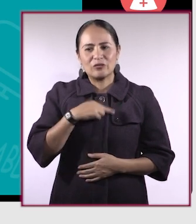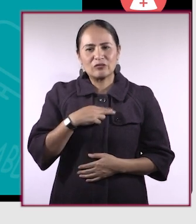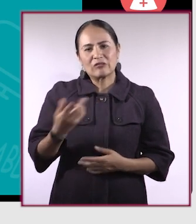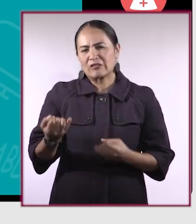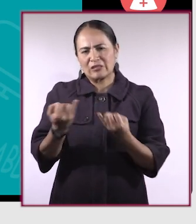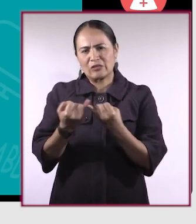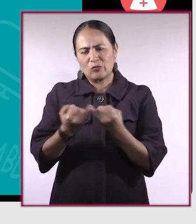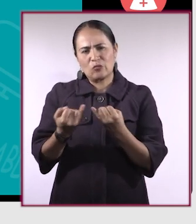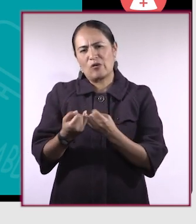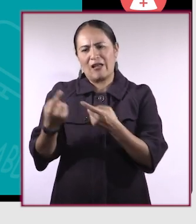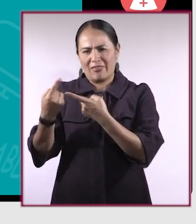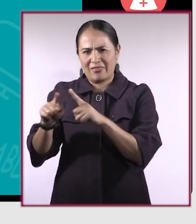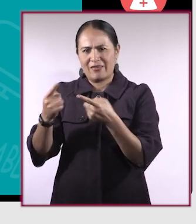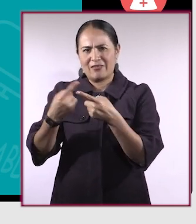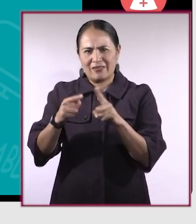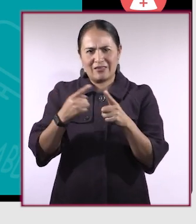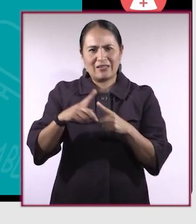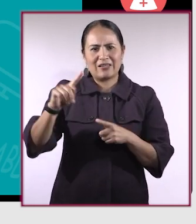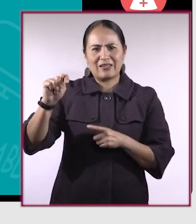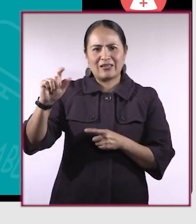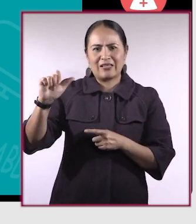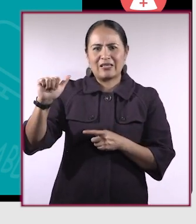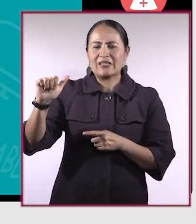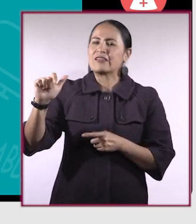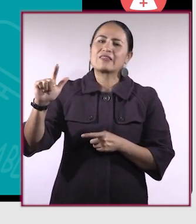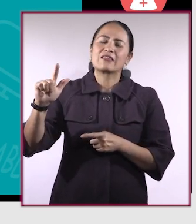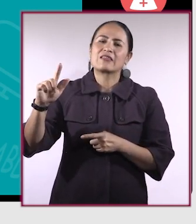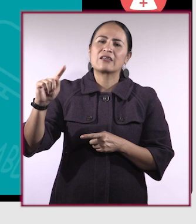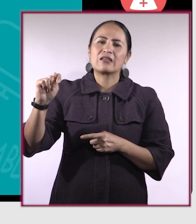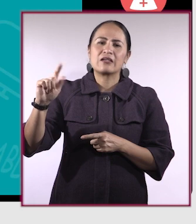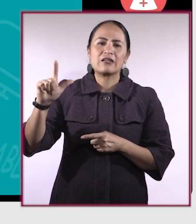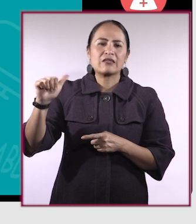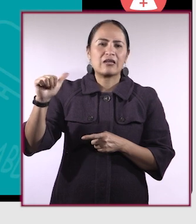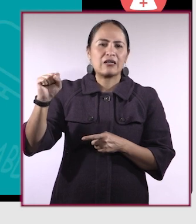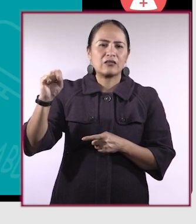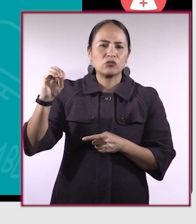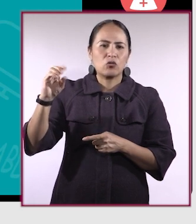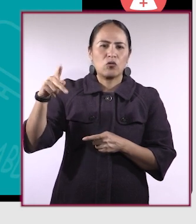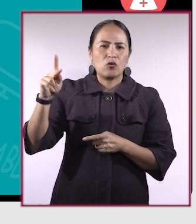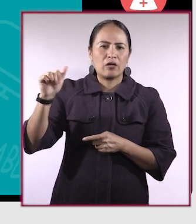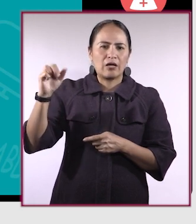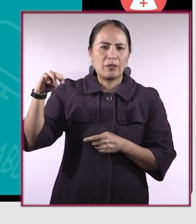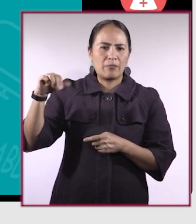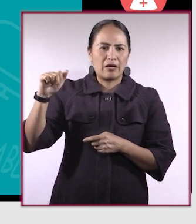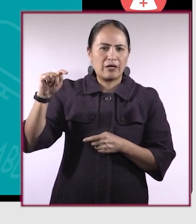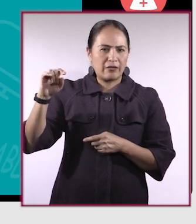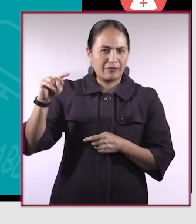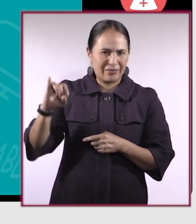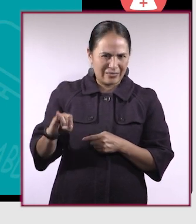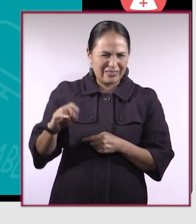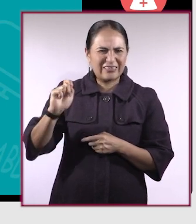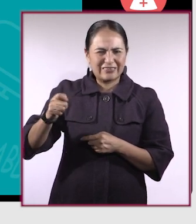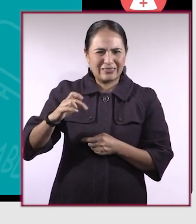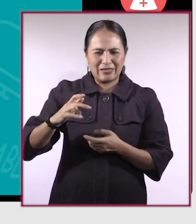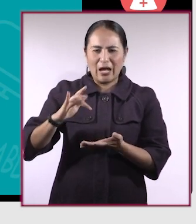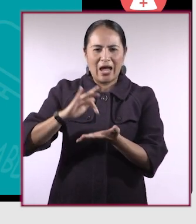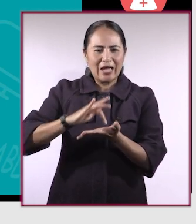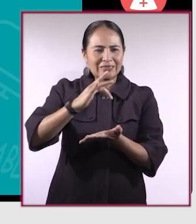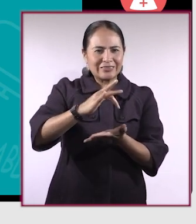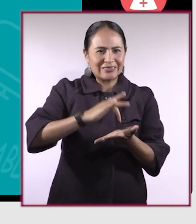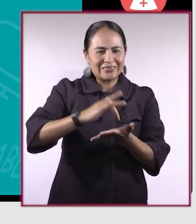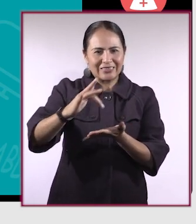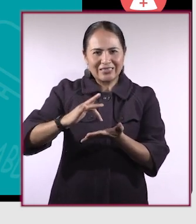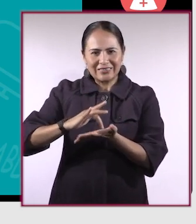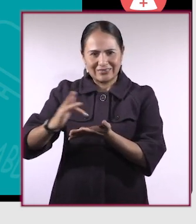en nuestras diferentes variantes, Tlaxcamati, Tlazocamati, Tlaxtlahuimilla. Muchas gracias en las